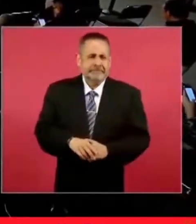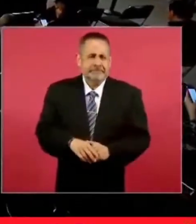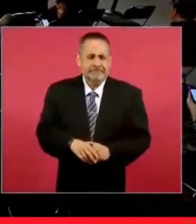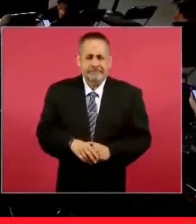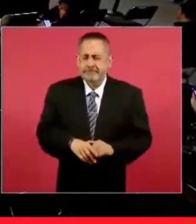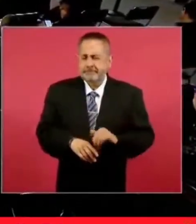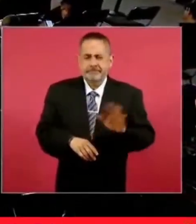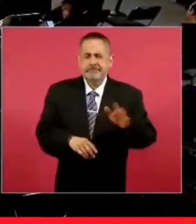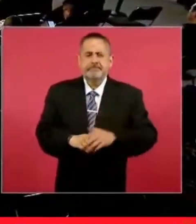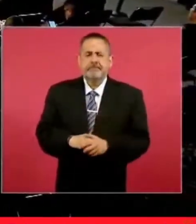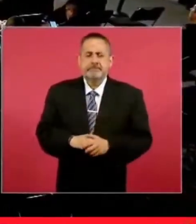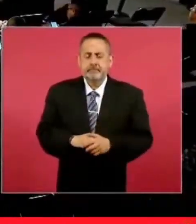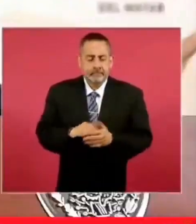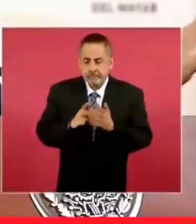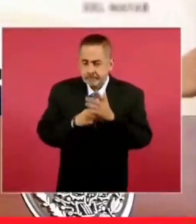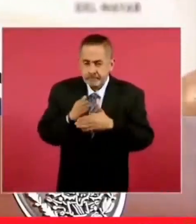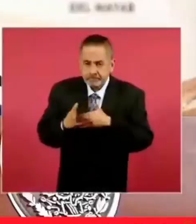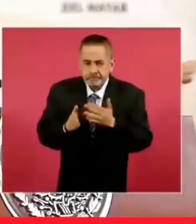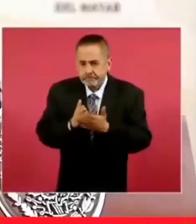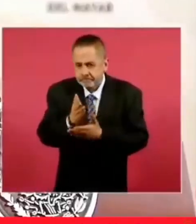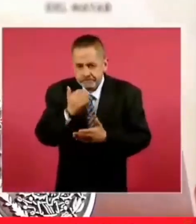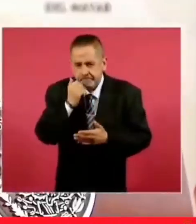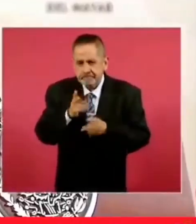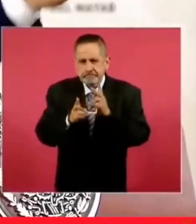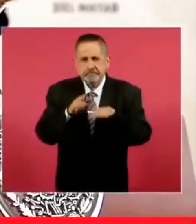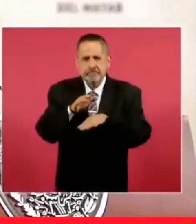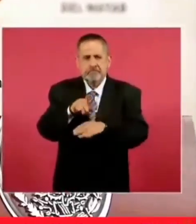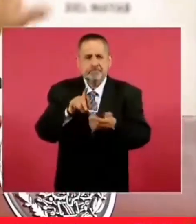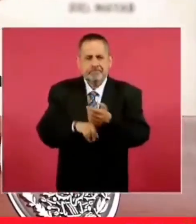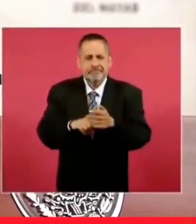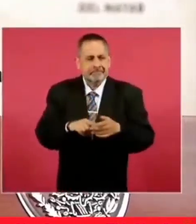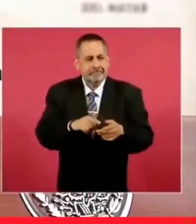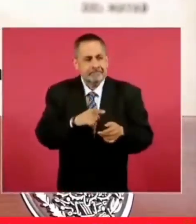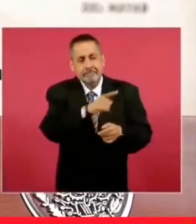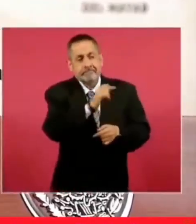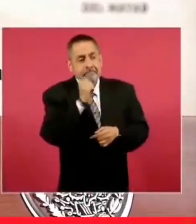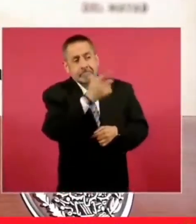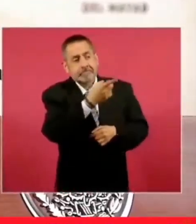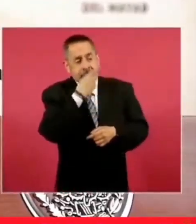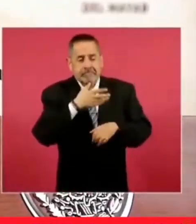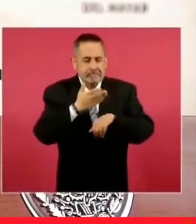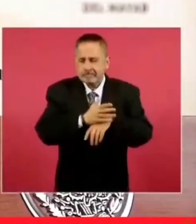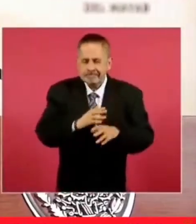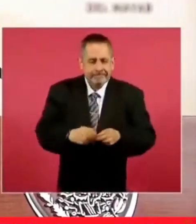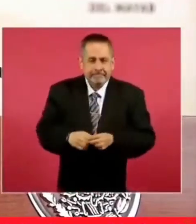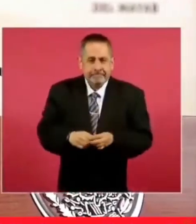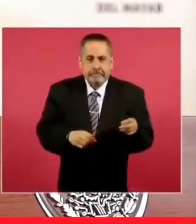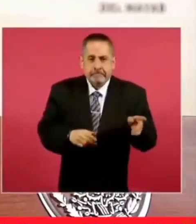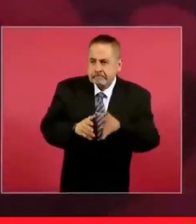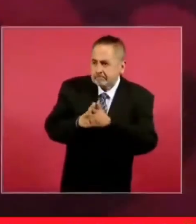Entonces ya no me quiero meter en eso, no les quiero dar motivo. Además andan